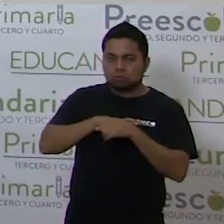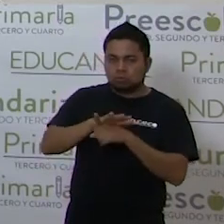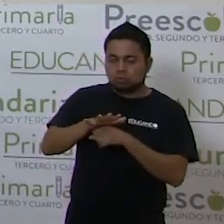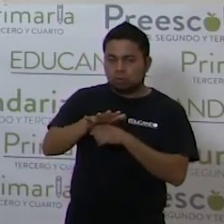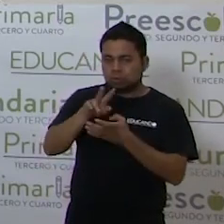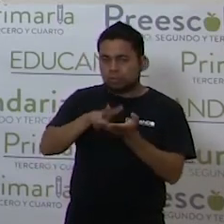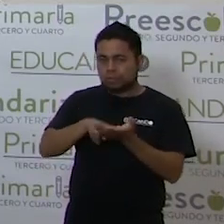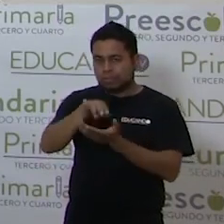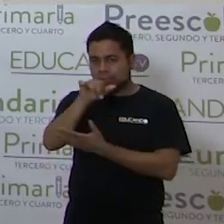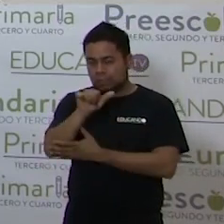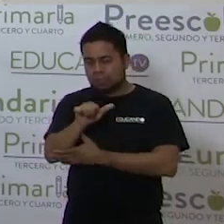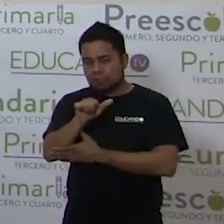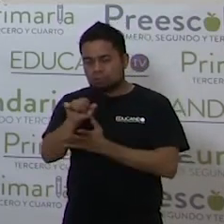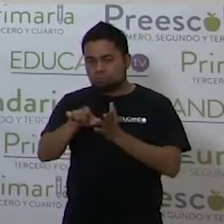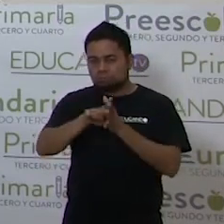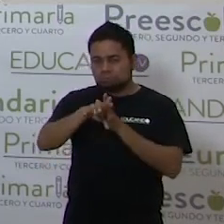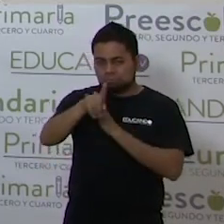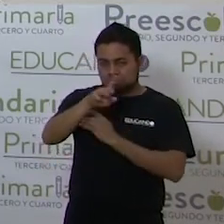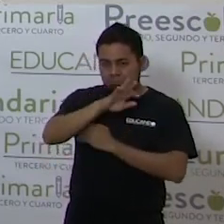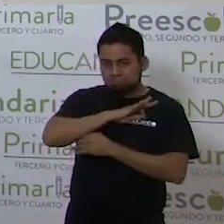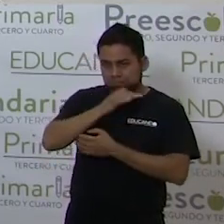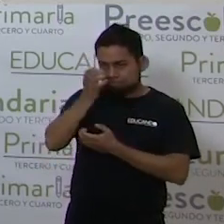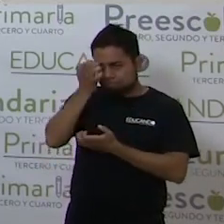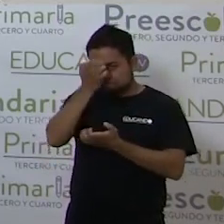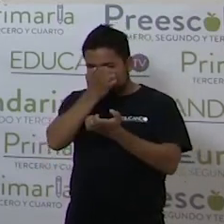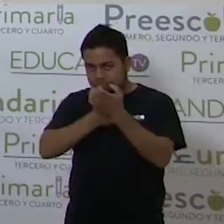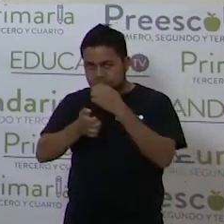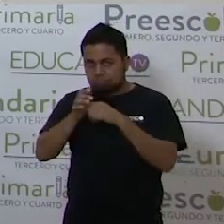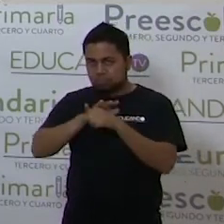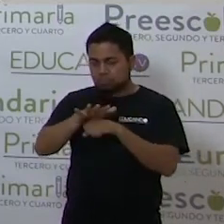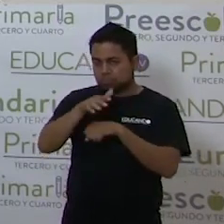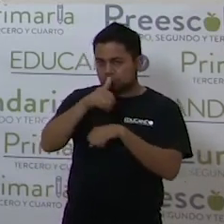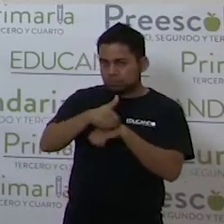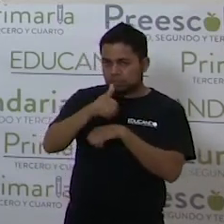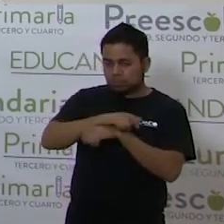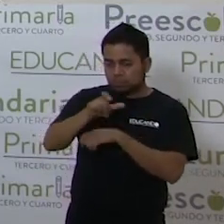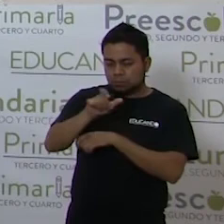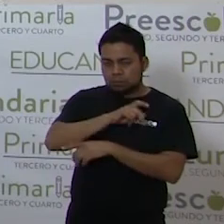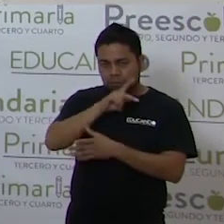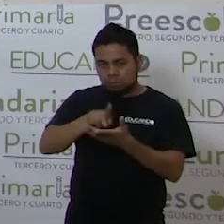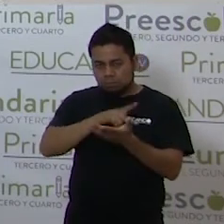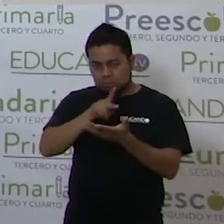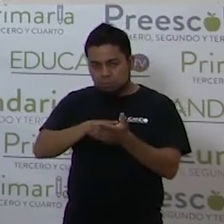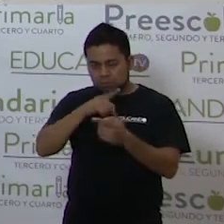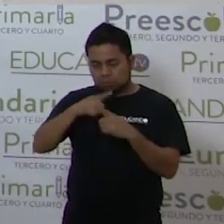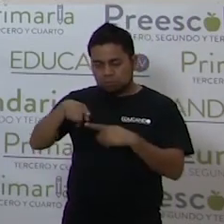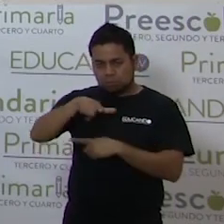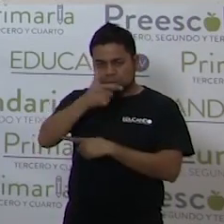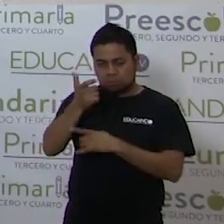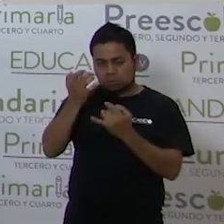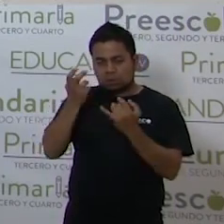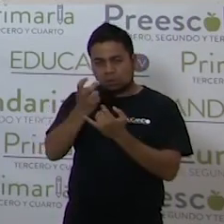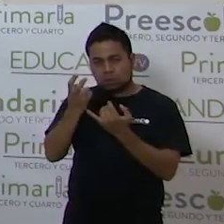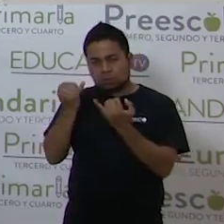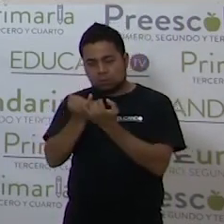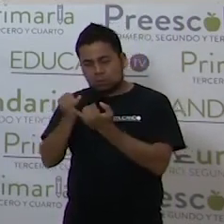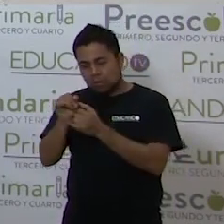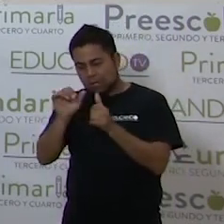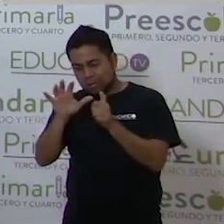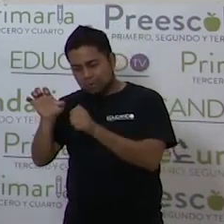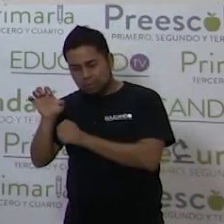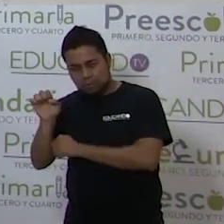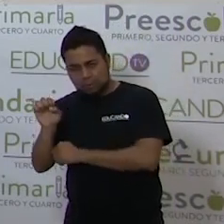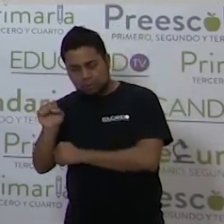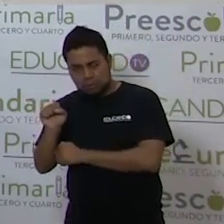el valor de a si analizan el planteamiento cuál es el número que al ser x 12 se obtienen como resultado 660